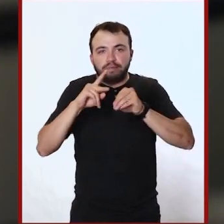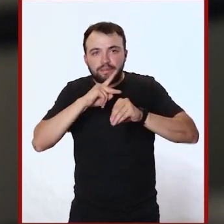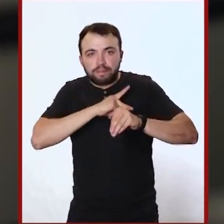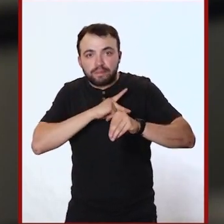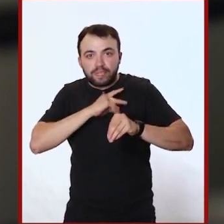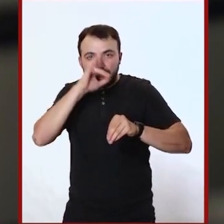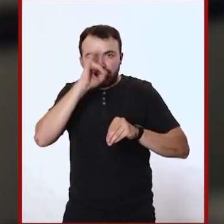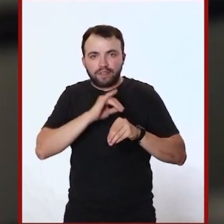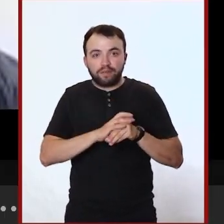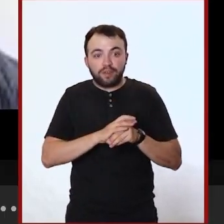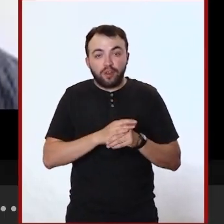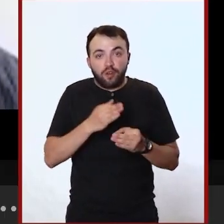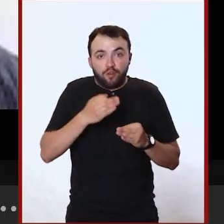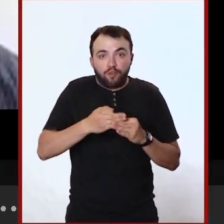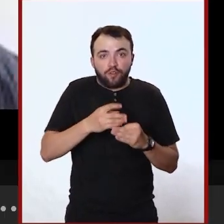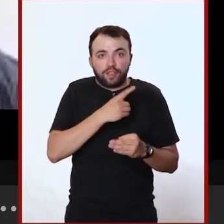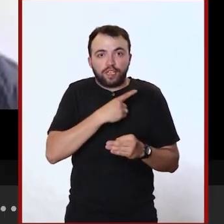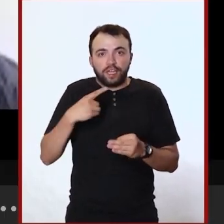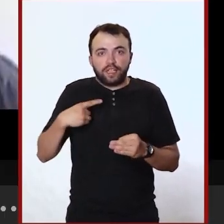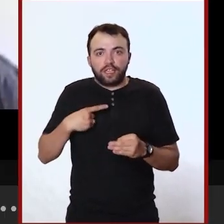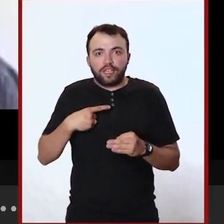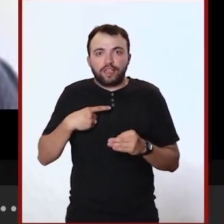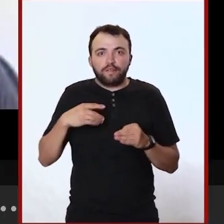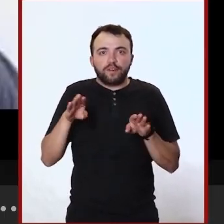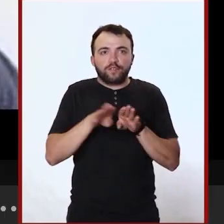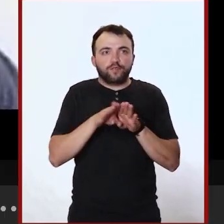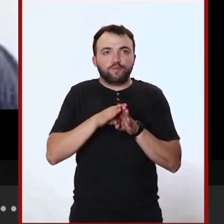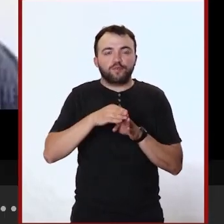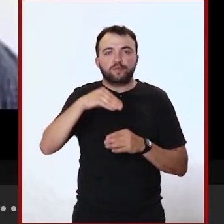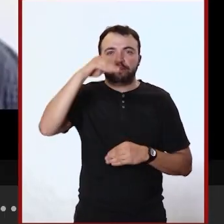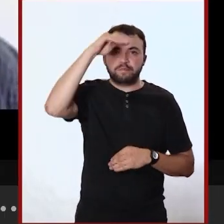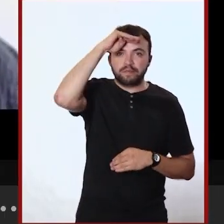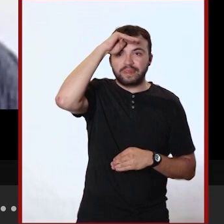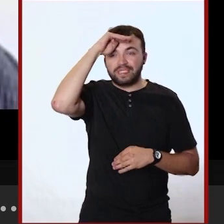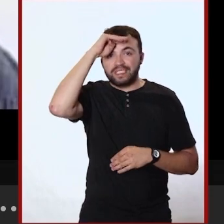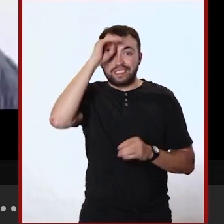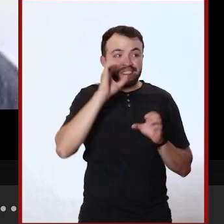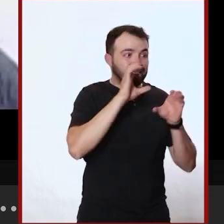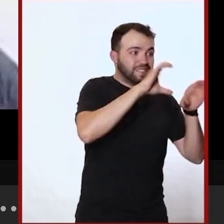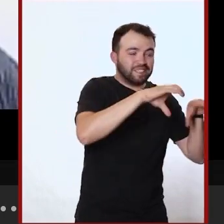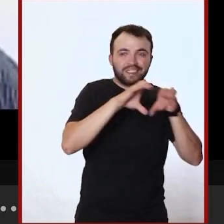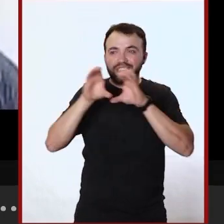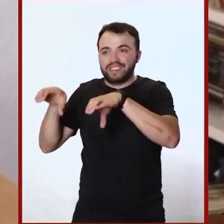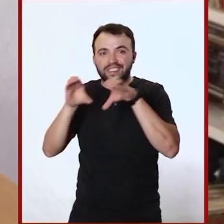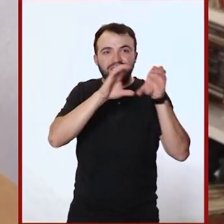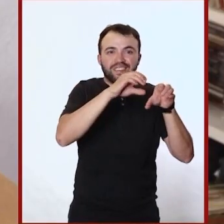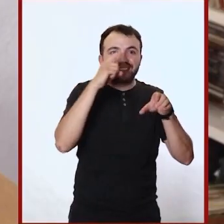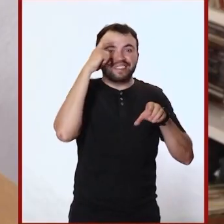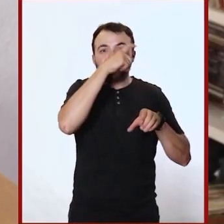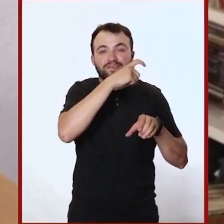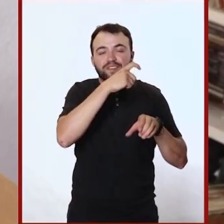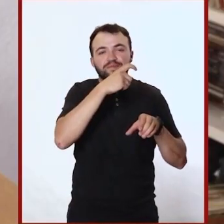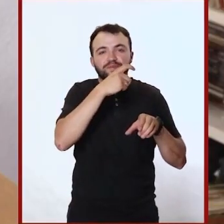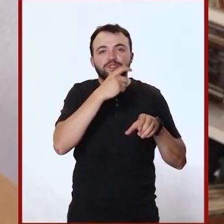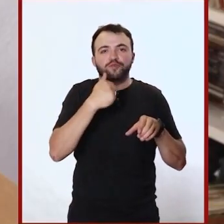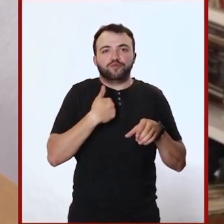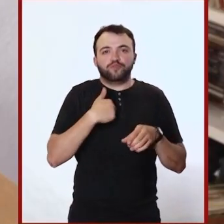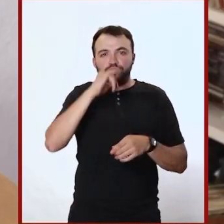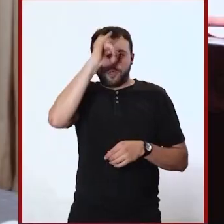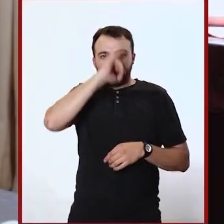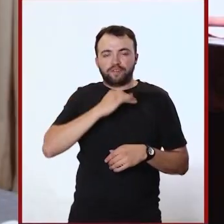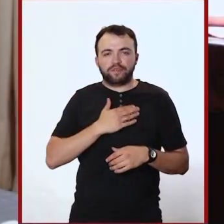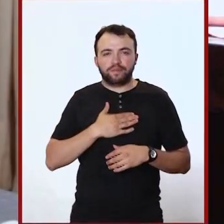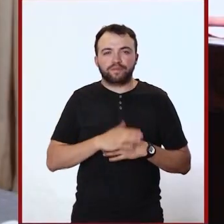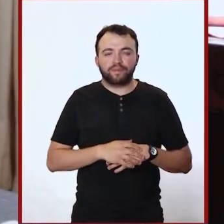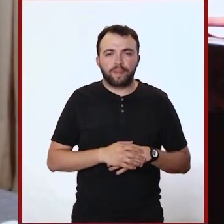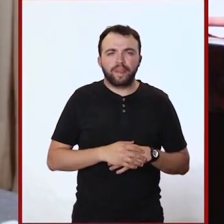hoy más que nunca debería de considerarse cuando uno decide qué quiere estudiar y cómo quiere trabajar el resto de su vida. ¿Cuáles